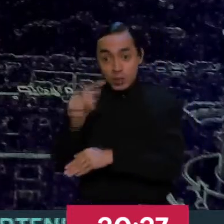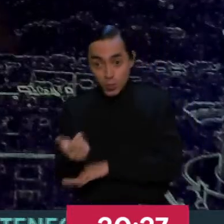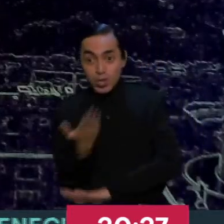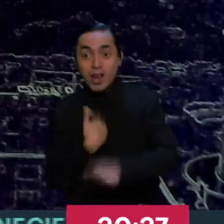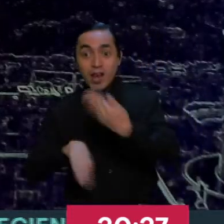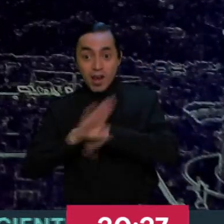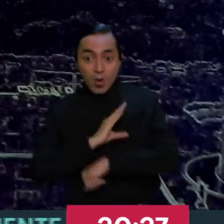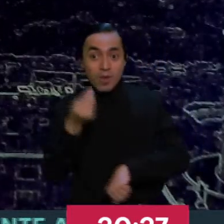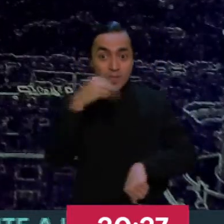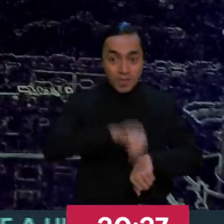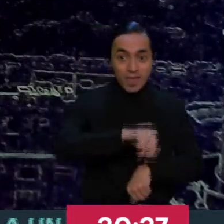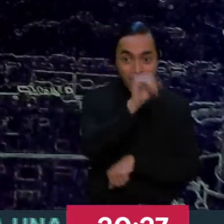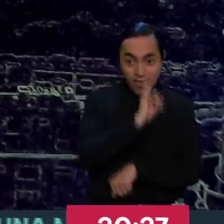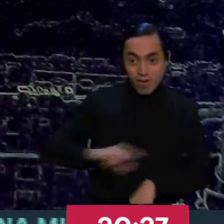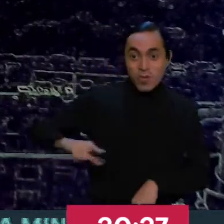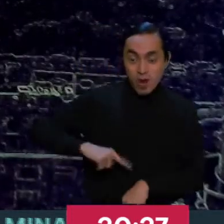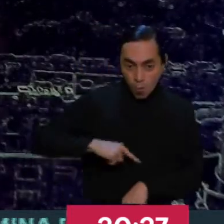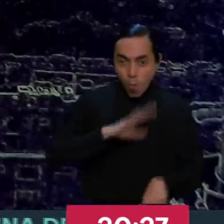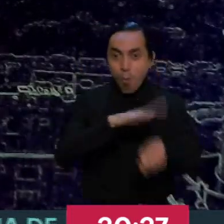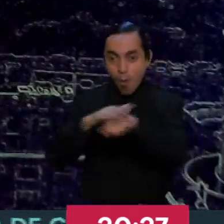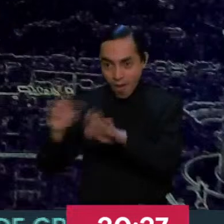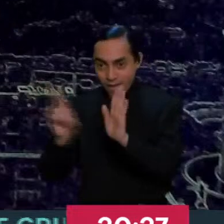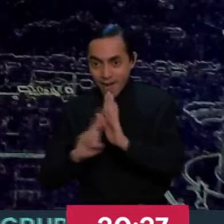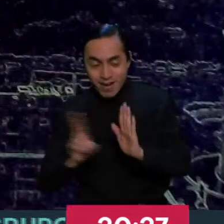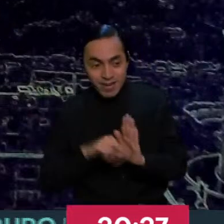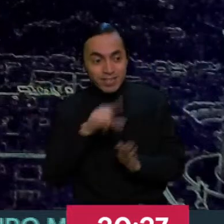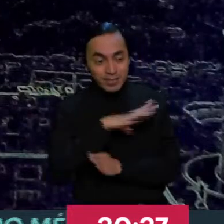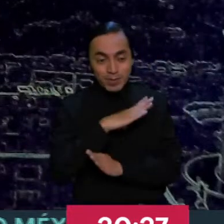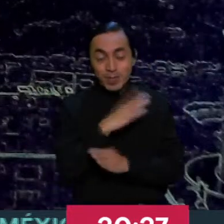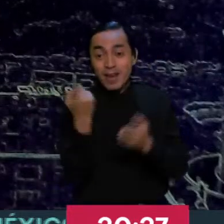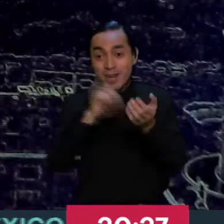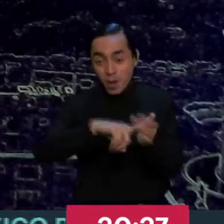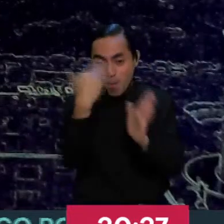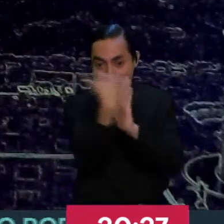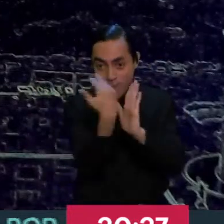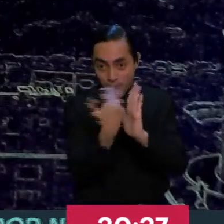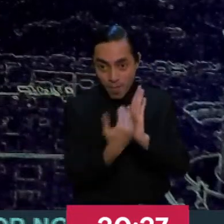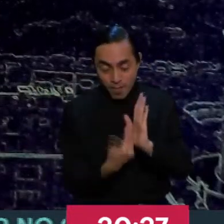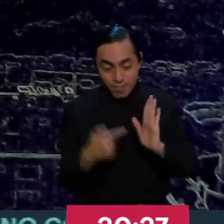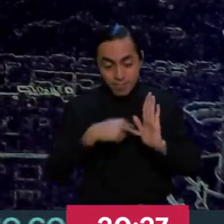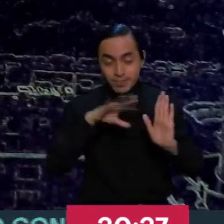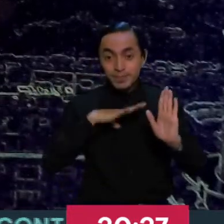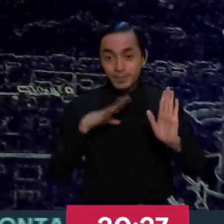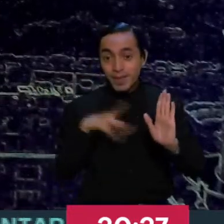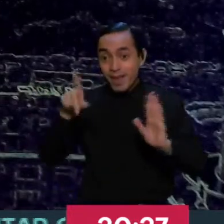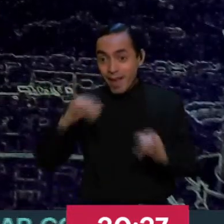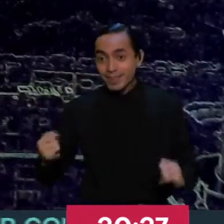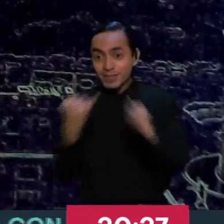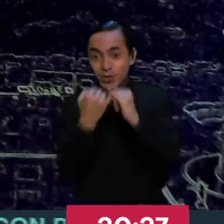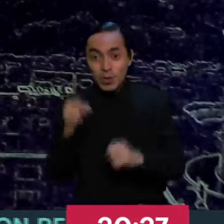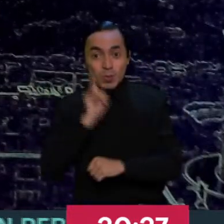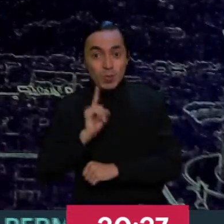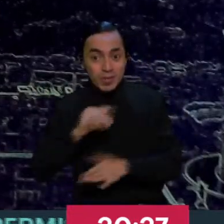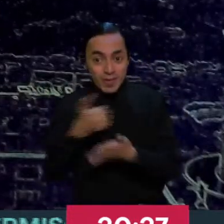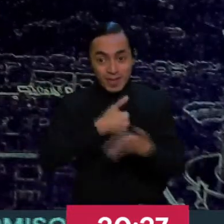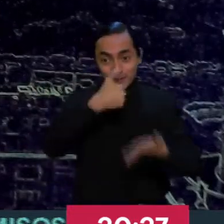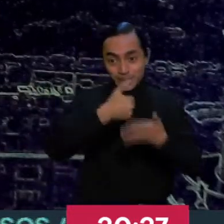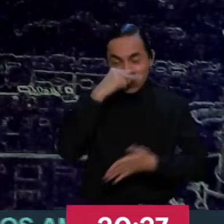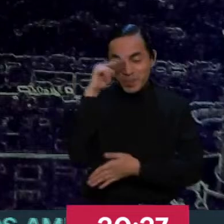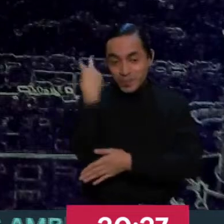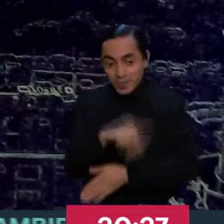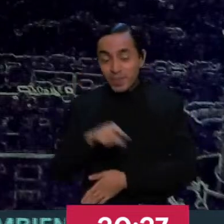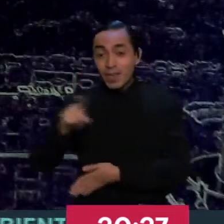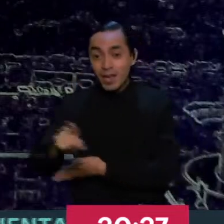cuando emite la declaratoria de alerta, y dentro de las medidas de esta declaratoria de alerta era que el Instituto de las Mujeres de la Ciudad de México